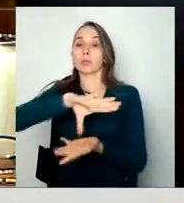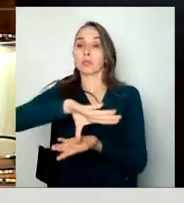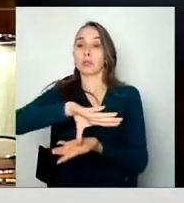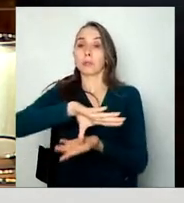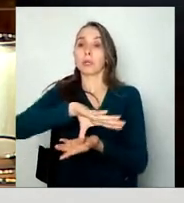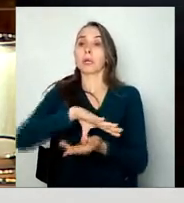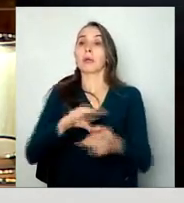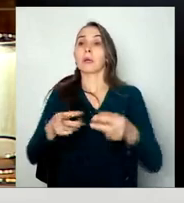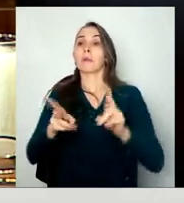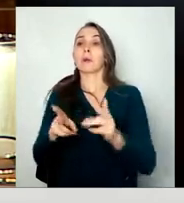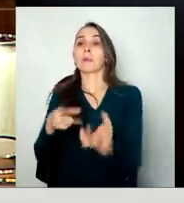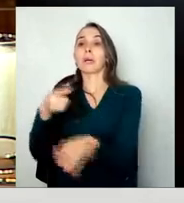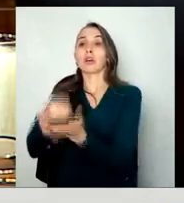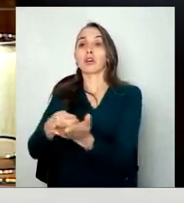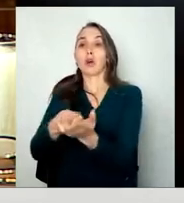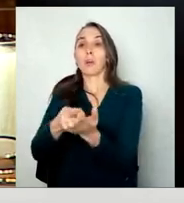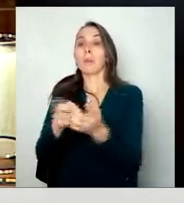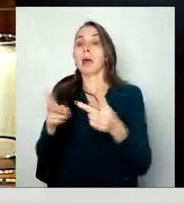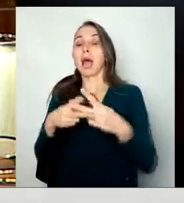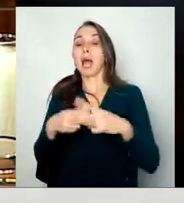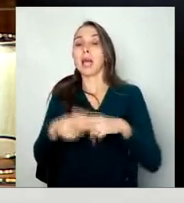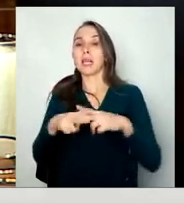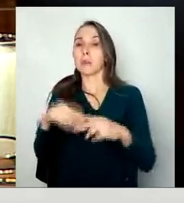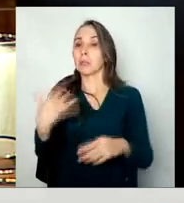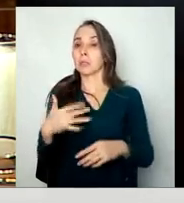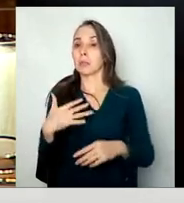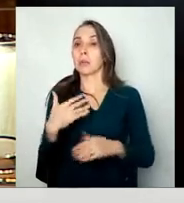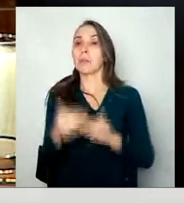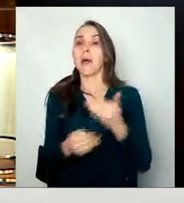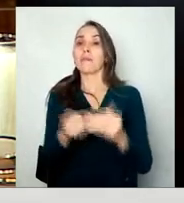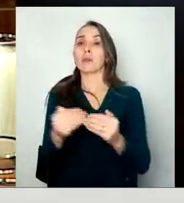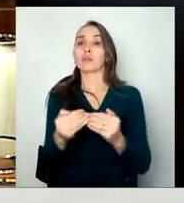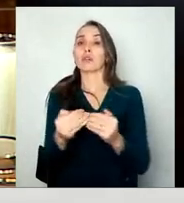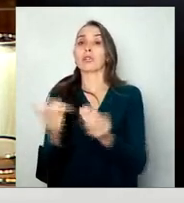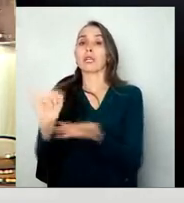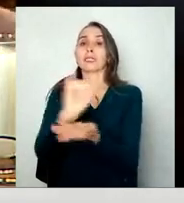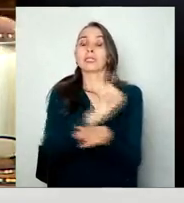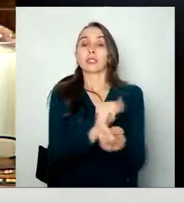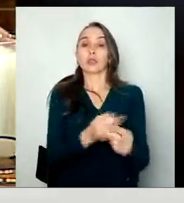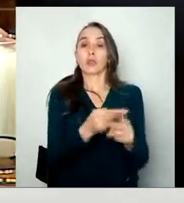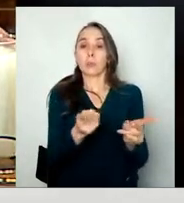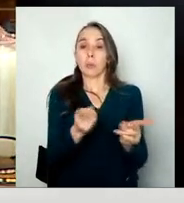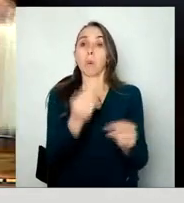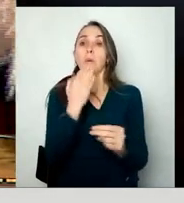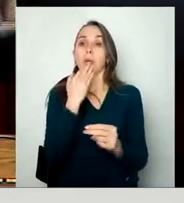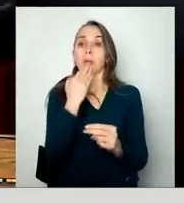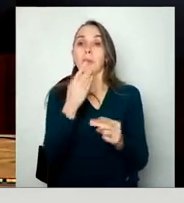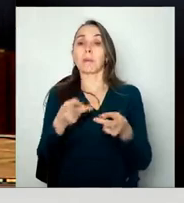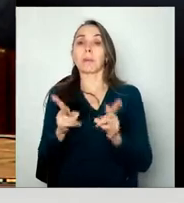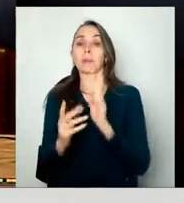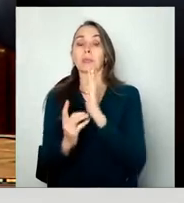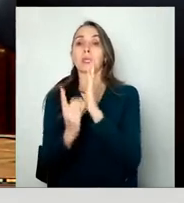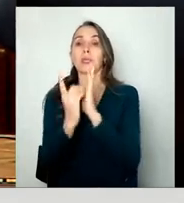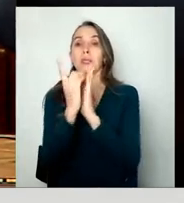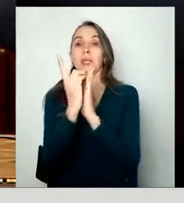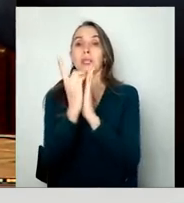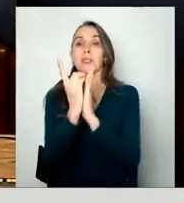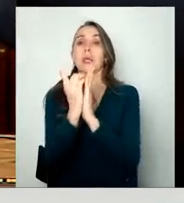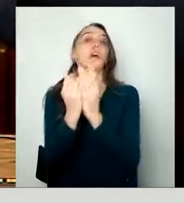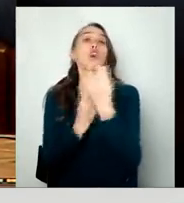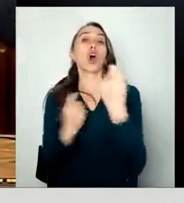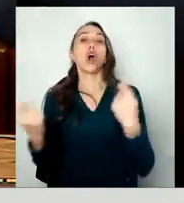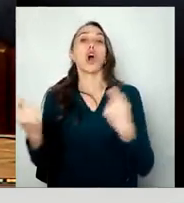adquirir herramientas fundamentales para el funcionamiento de los organismos públicos y a su vez permite desarrollar oportunidades de negocio para